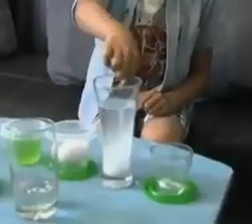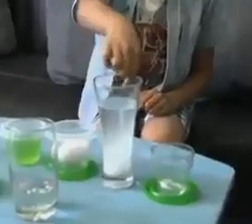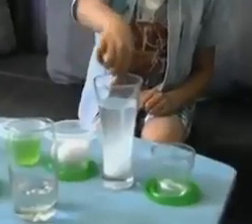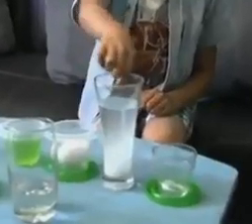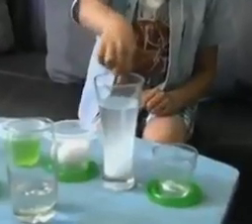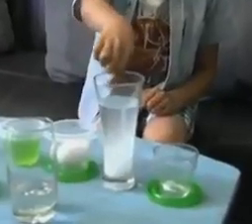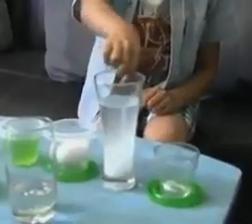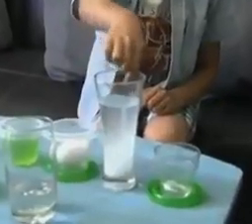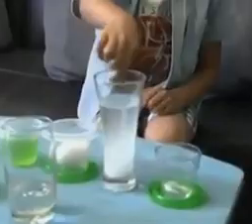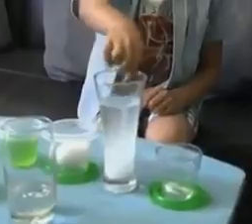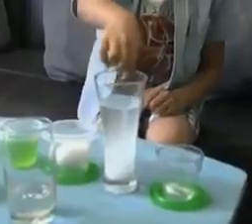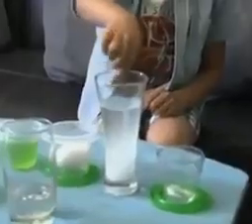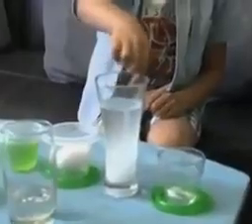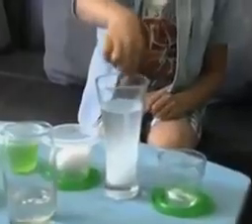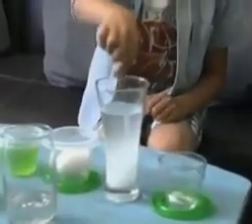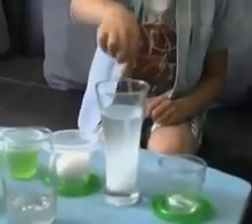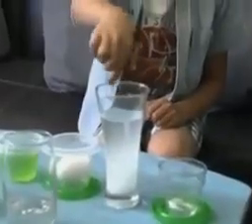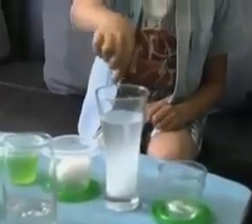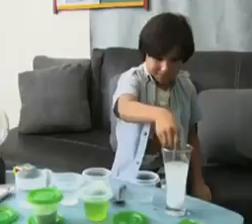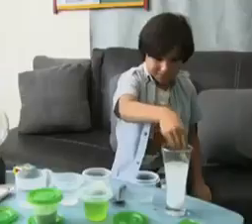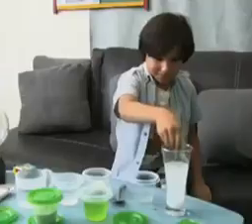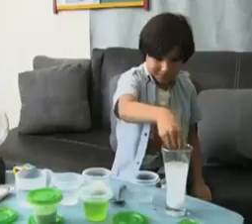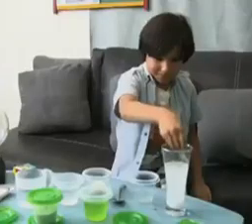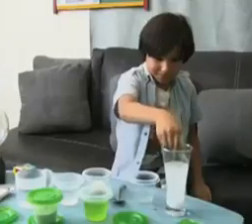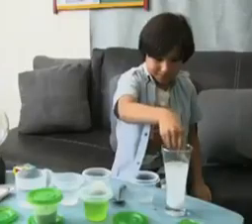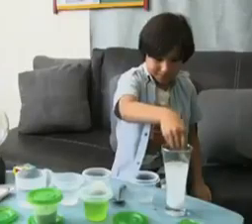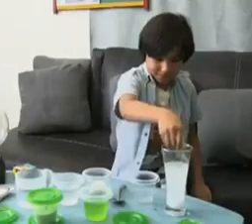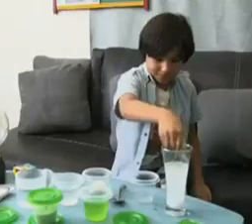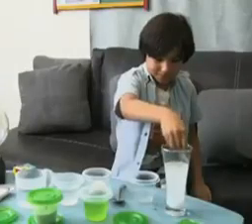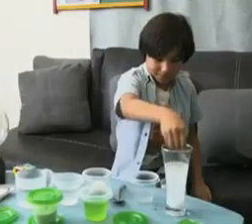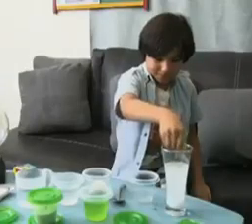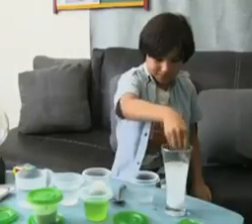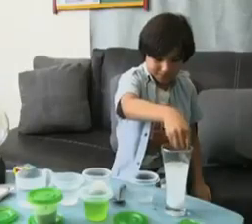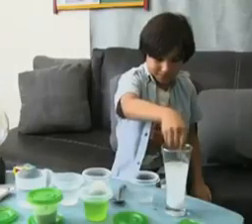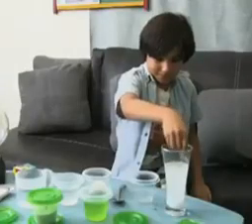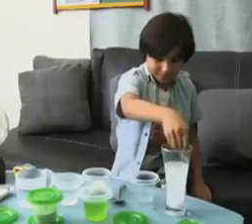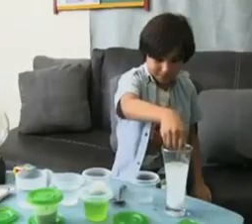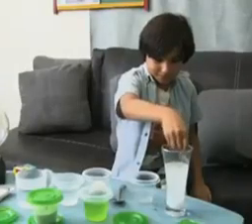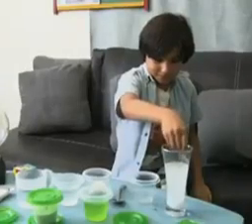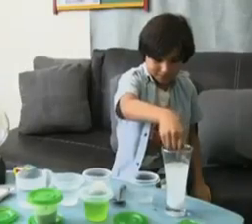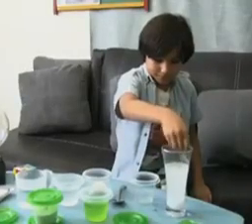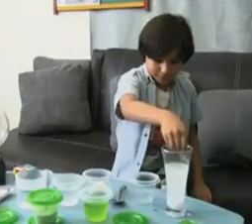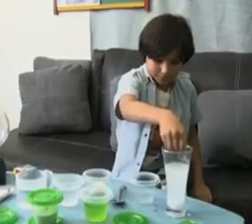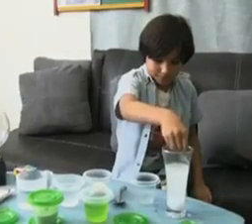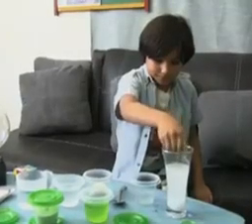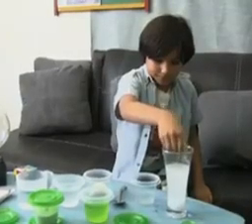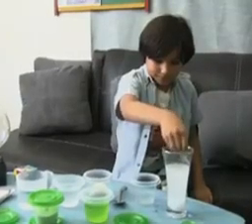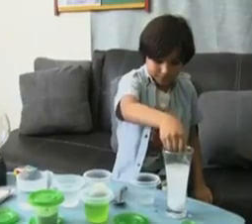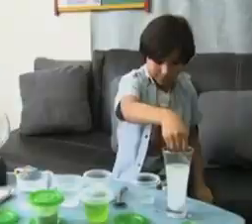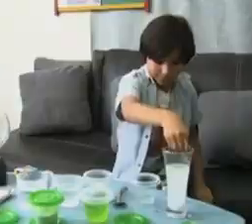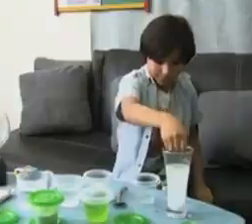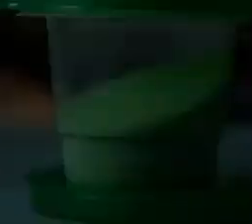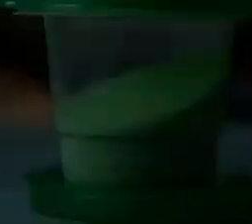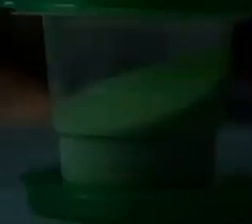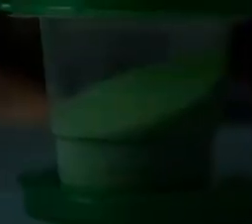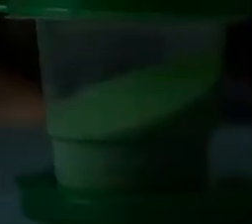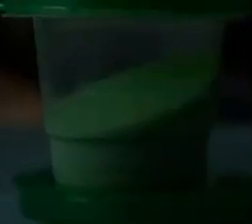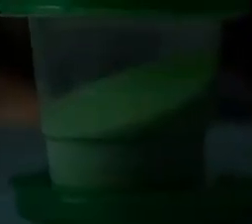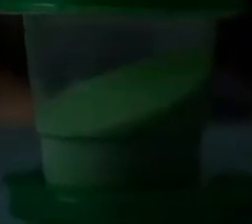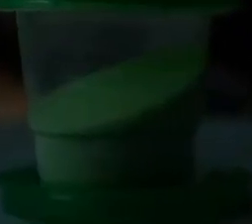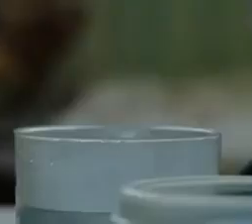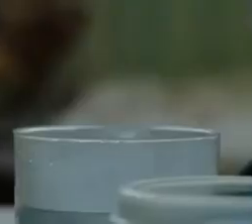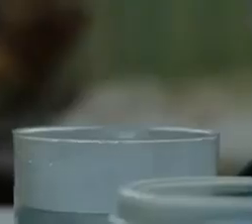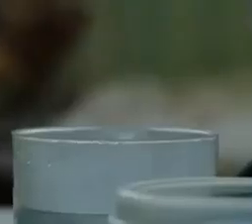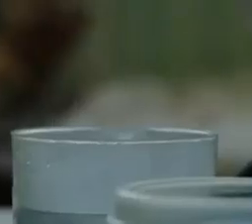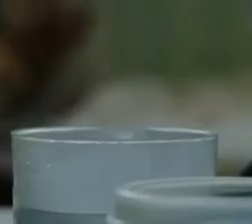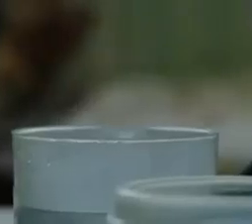salada. Y desde chiquito me interesó mucho la computadora y todo eso. Yo pienso que la ciencia